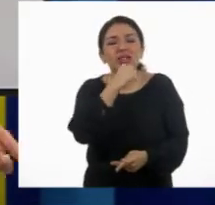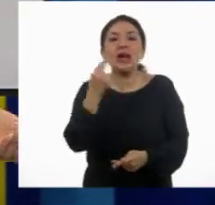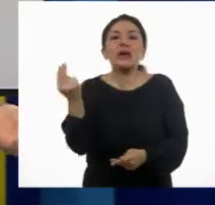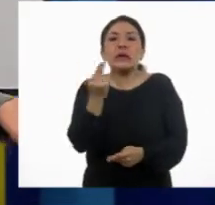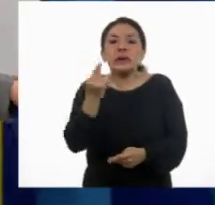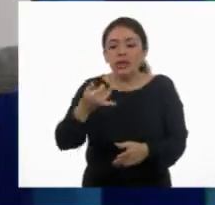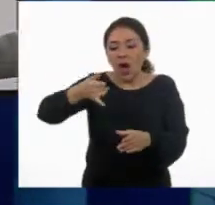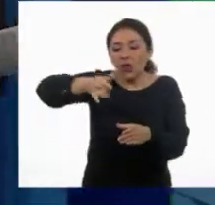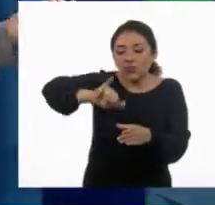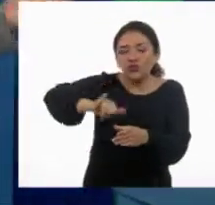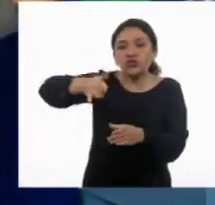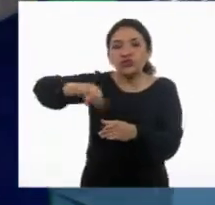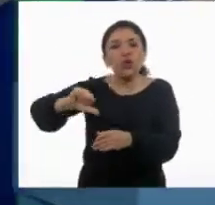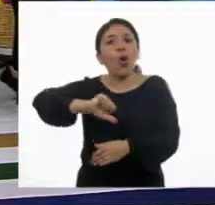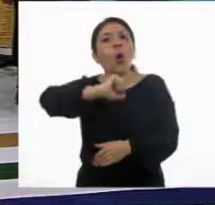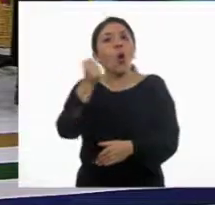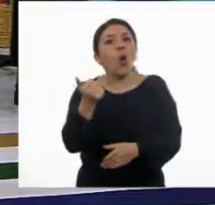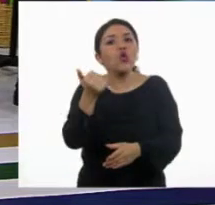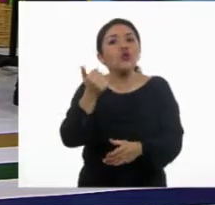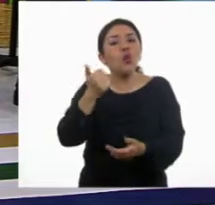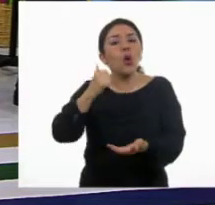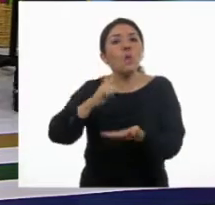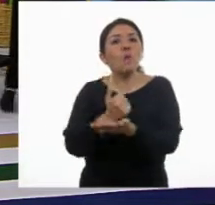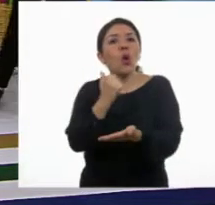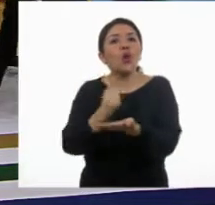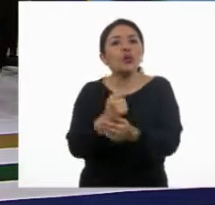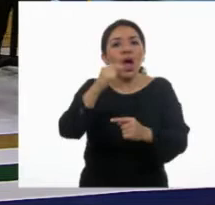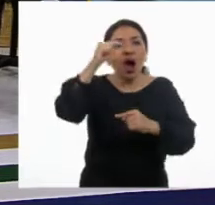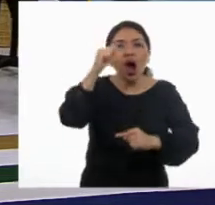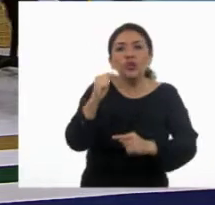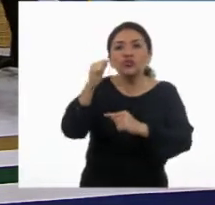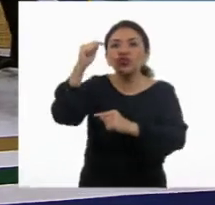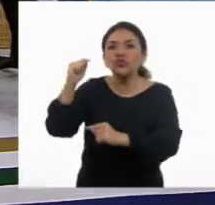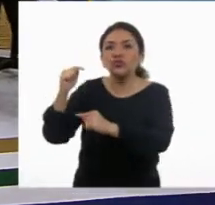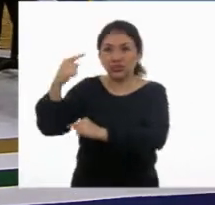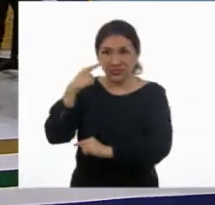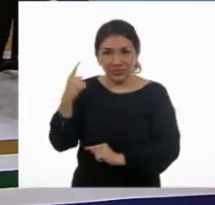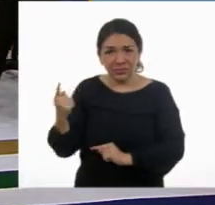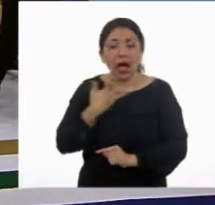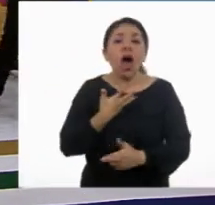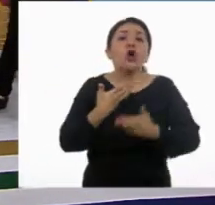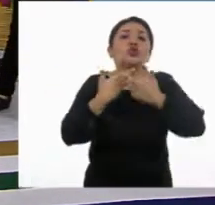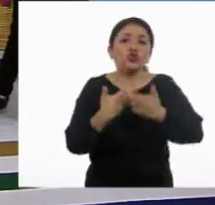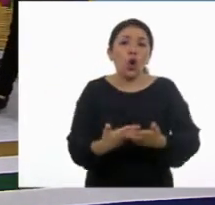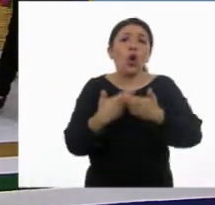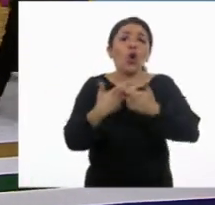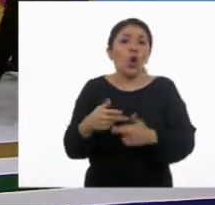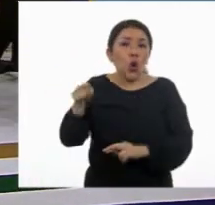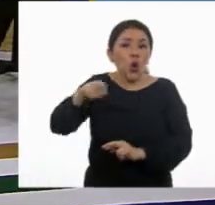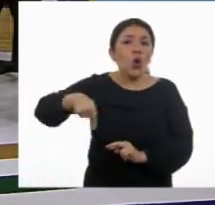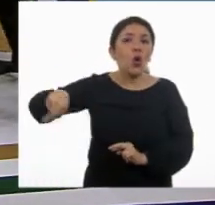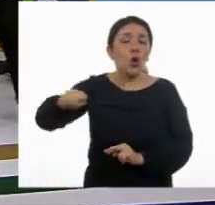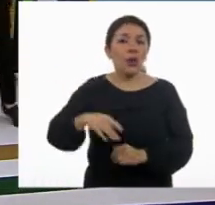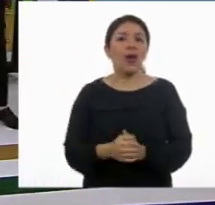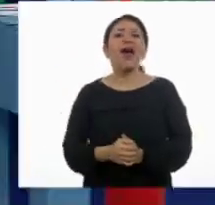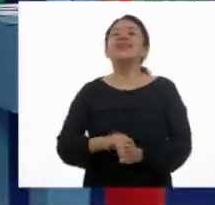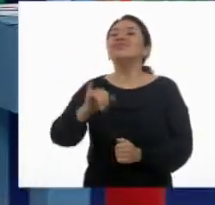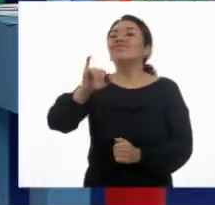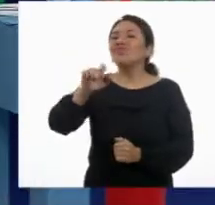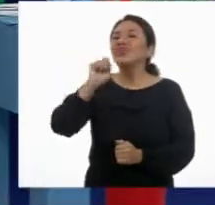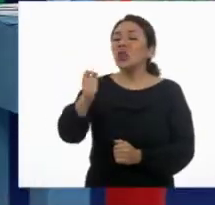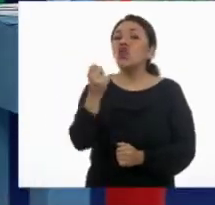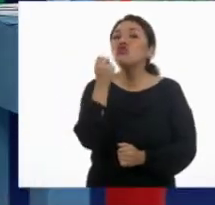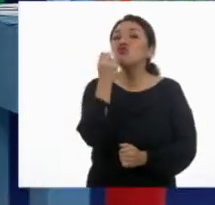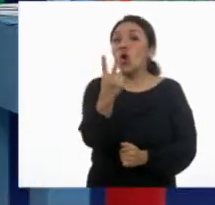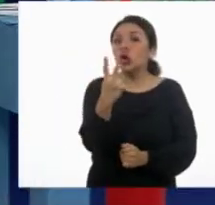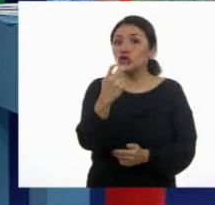que llenar estos envases, que serían estos, los que nos sobraron, Ton. Sí, son 2